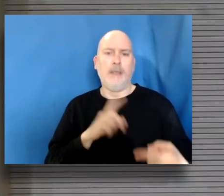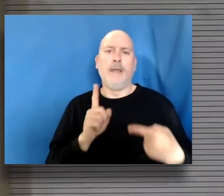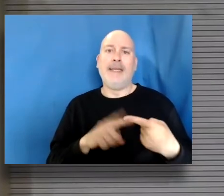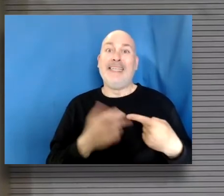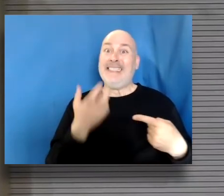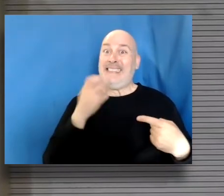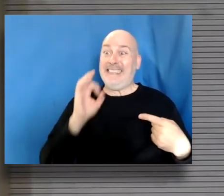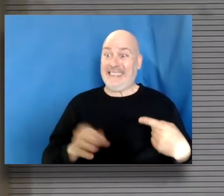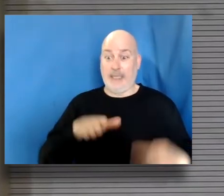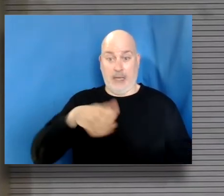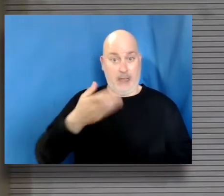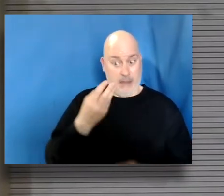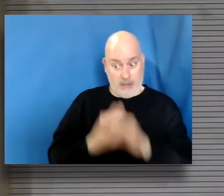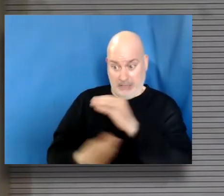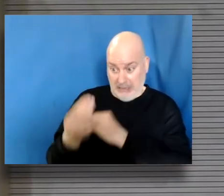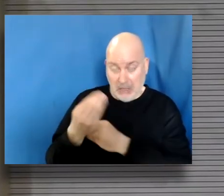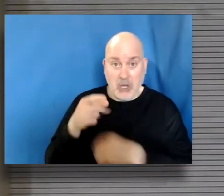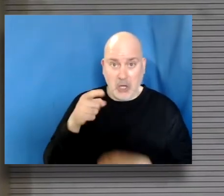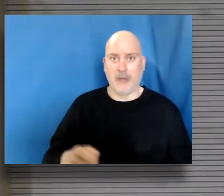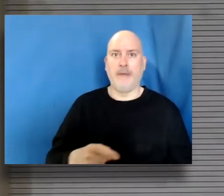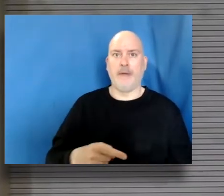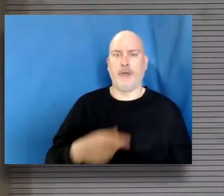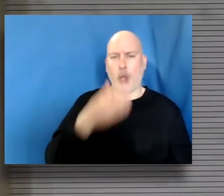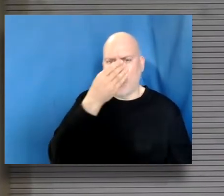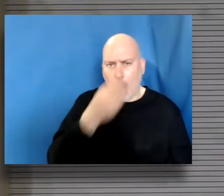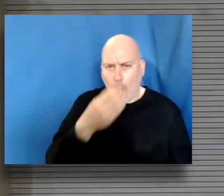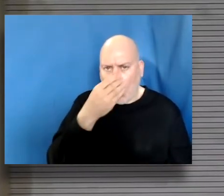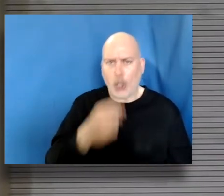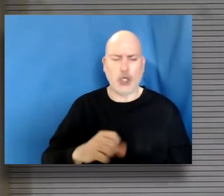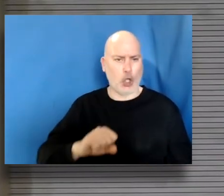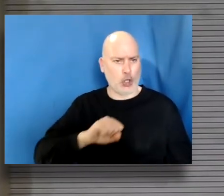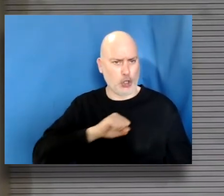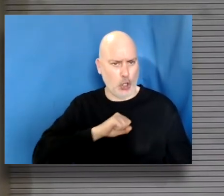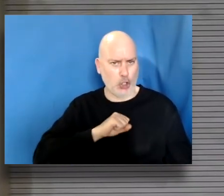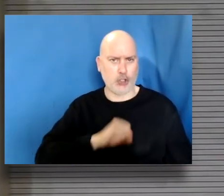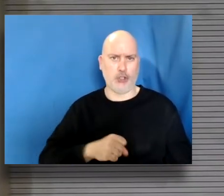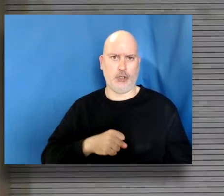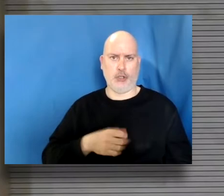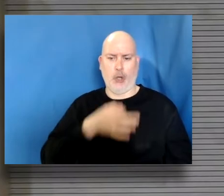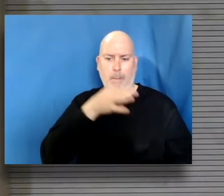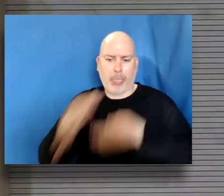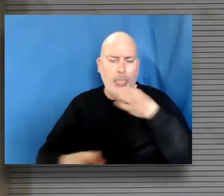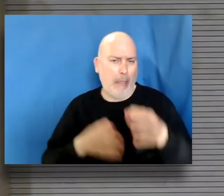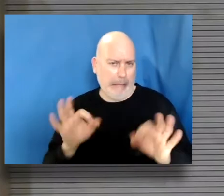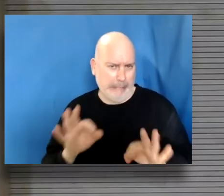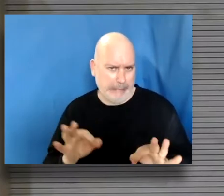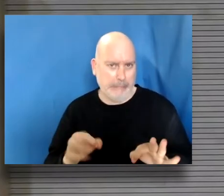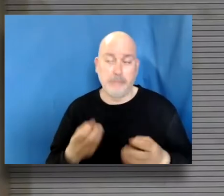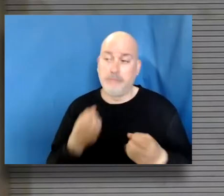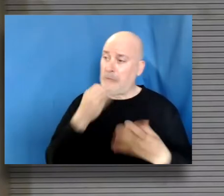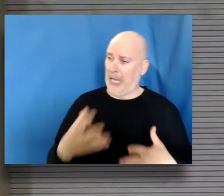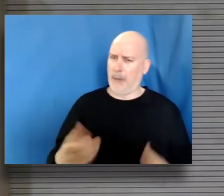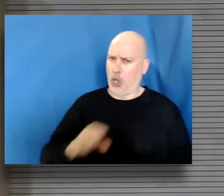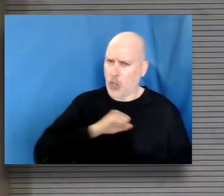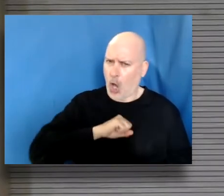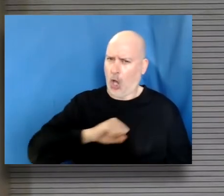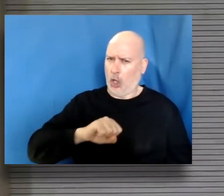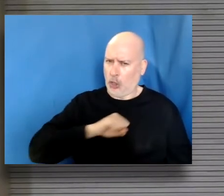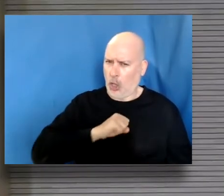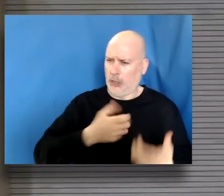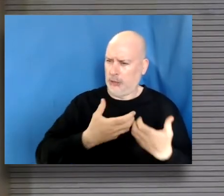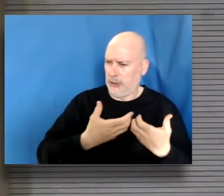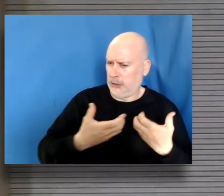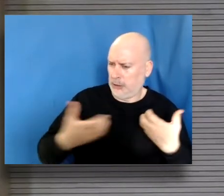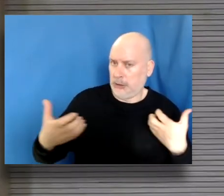tiene mocos y tos con poca expectoración, buen estado general y no tiene fiebre, pero la tos lleva muchos días, ¿cuántos días serían demasiados con tos